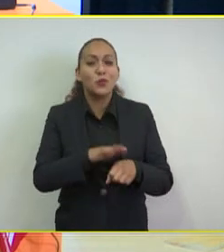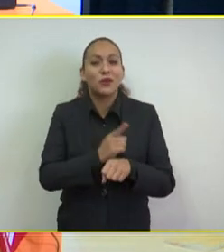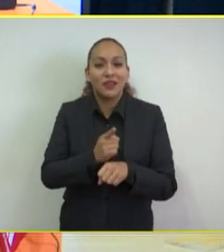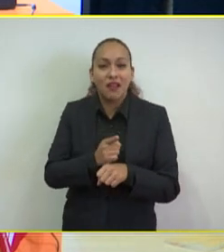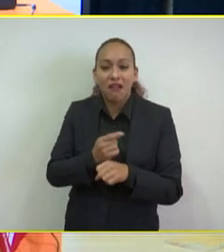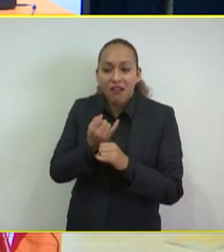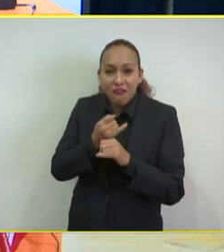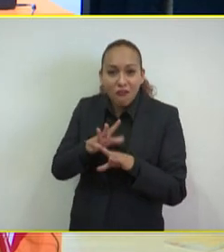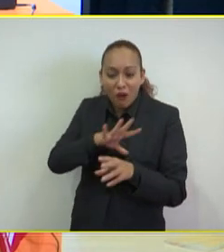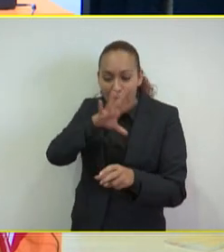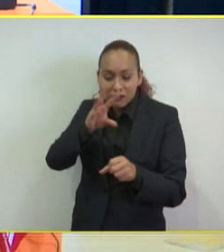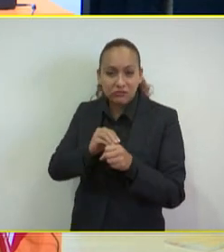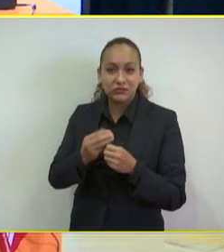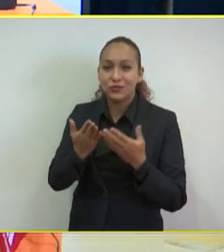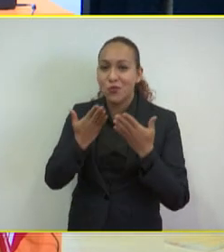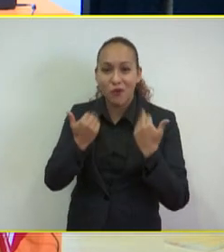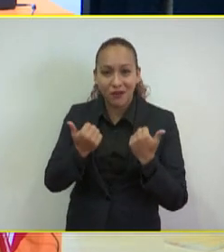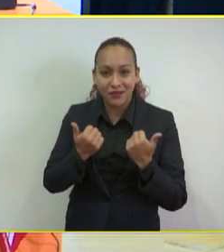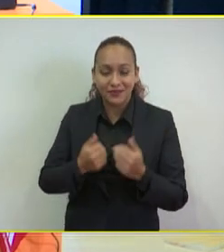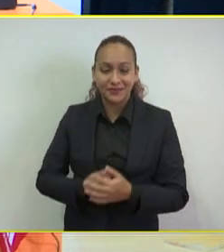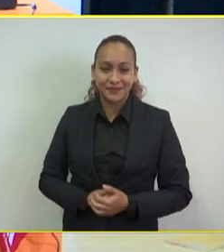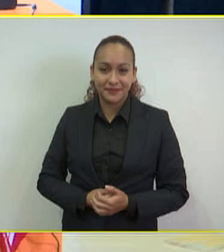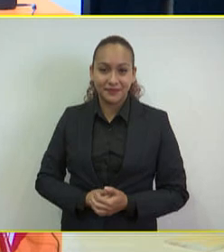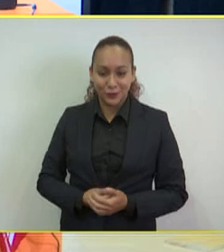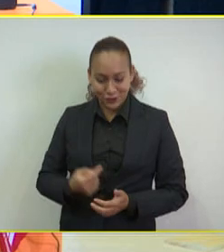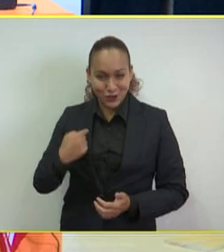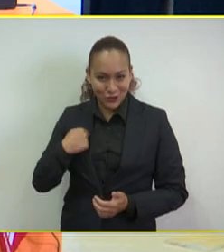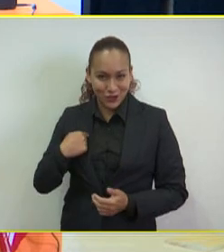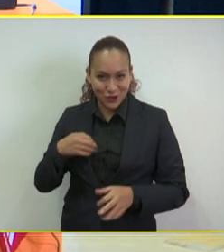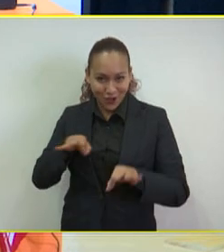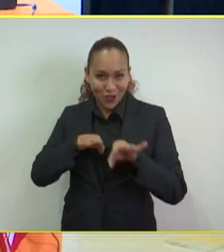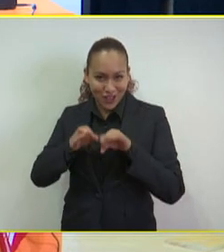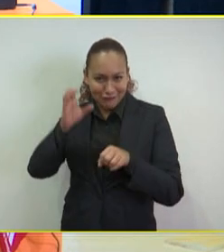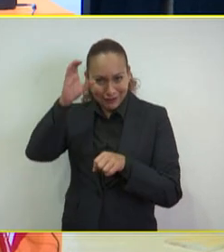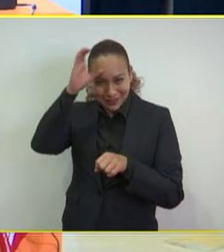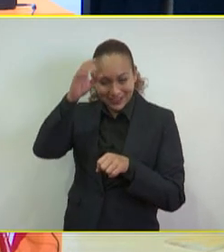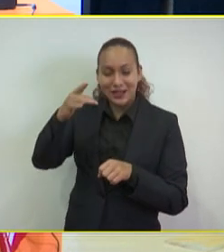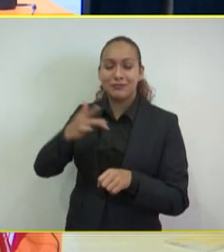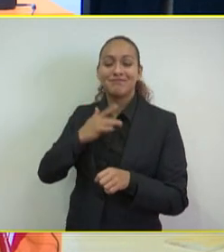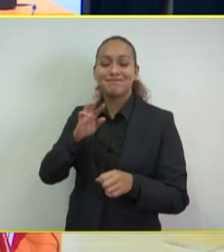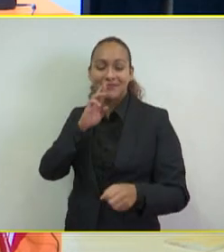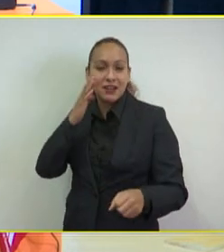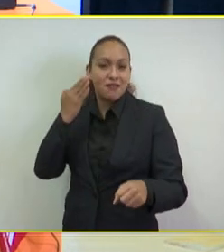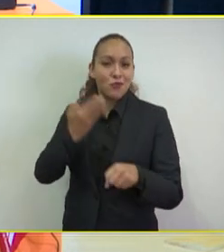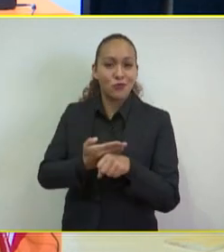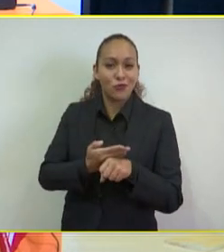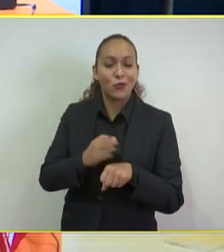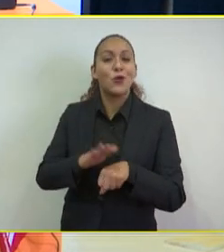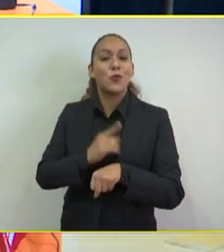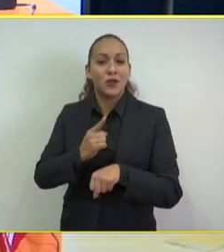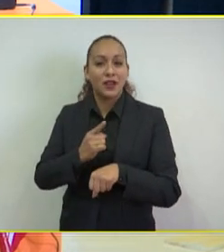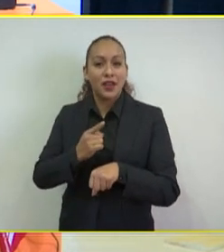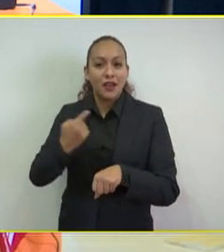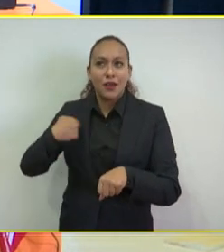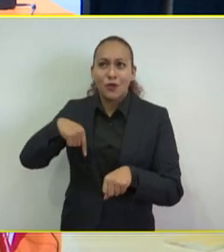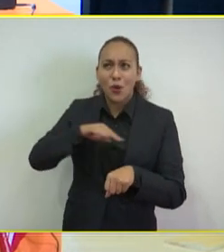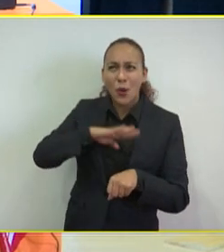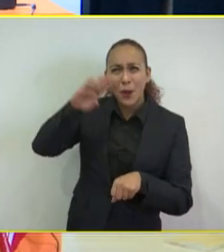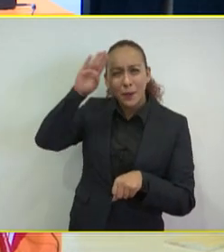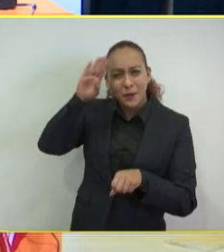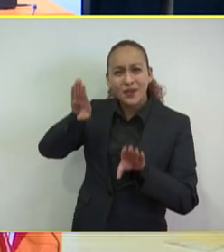información. Y bueno, yo como científica me siento responsable porque no hemos sabido llegarle a la